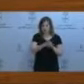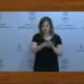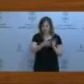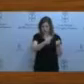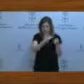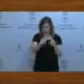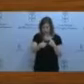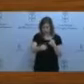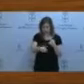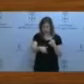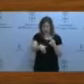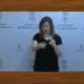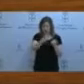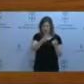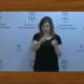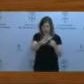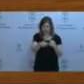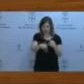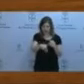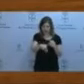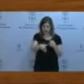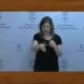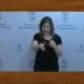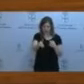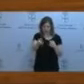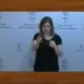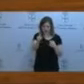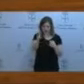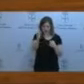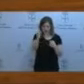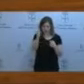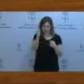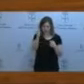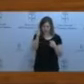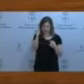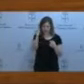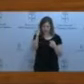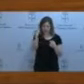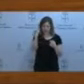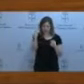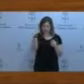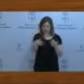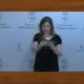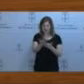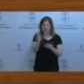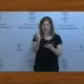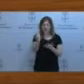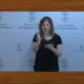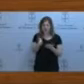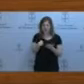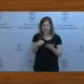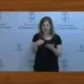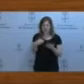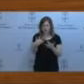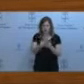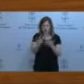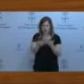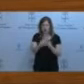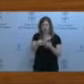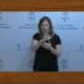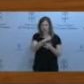todavía, porque hasta que llegue la prevista fusión de áreas que usted prevé, nos quedan todavía otras